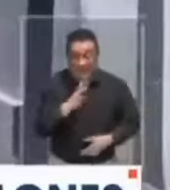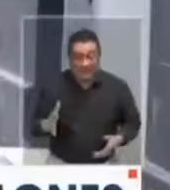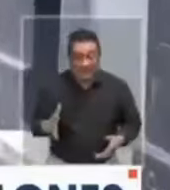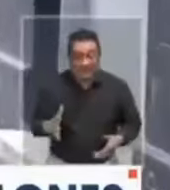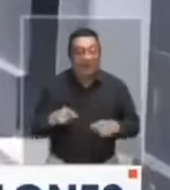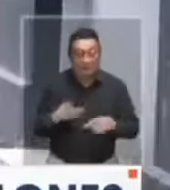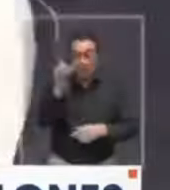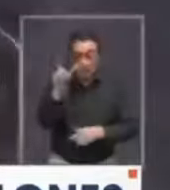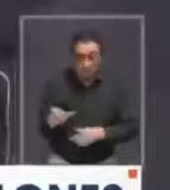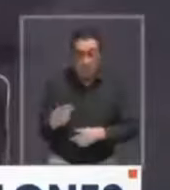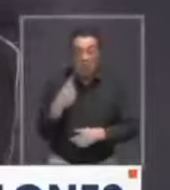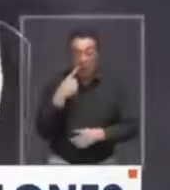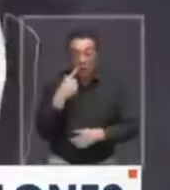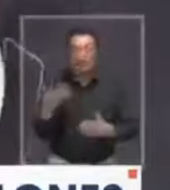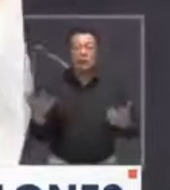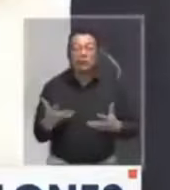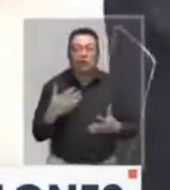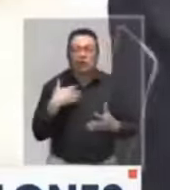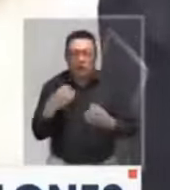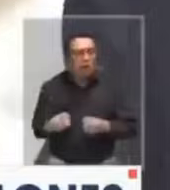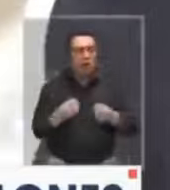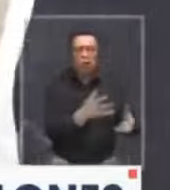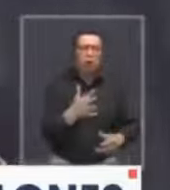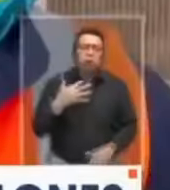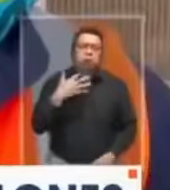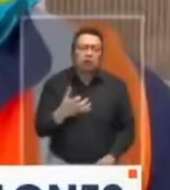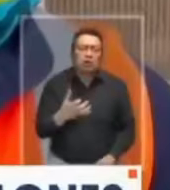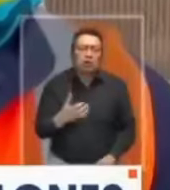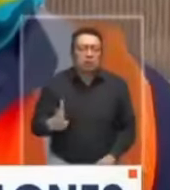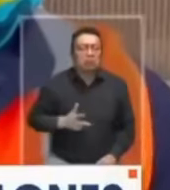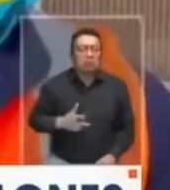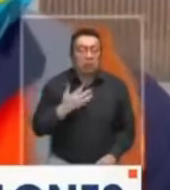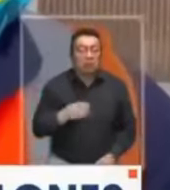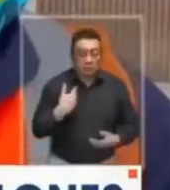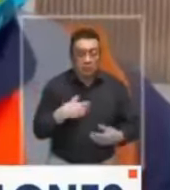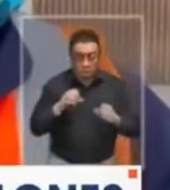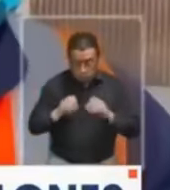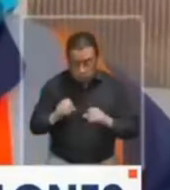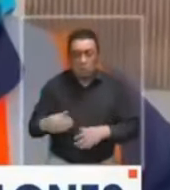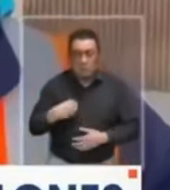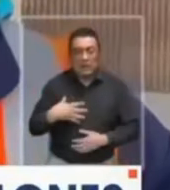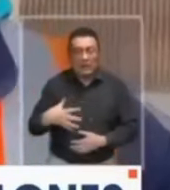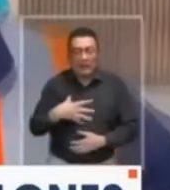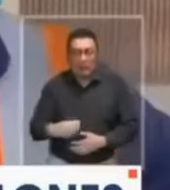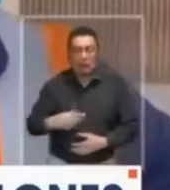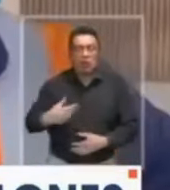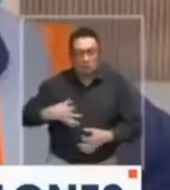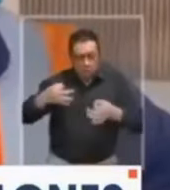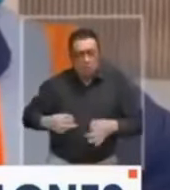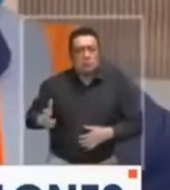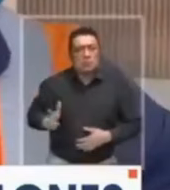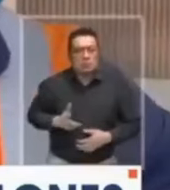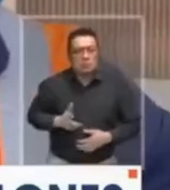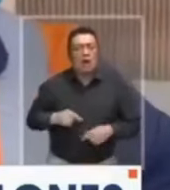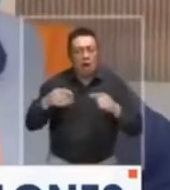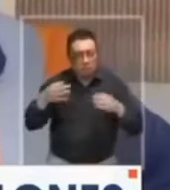hay una razón todavía más potente para haber actuado de esta forma. Y una vez más enseñarle a mi hijo lo que es la honradez. Yo siempre le enseño